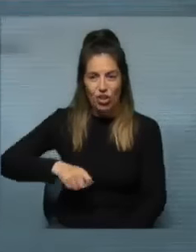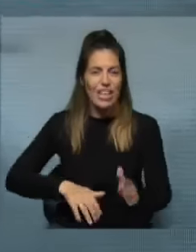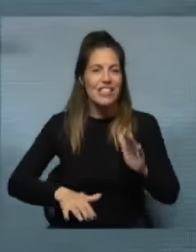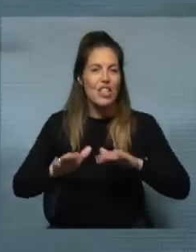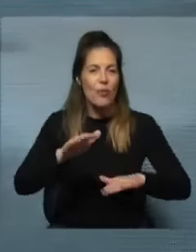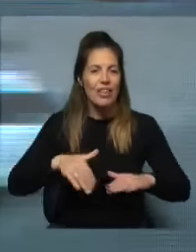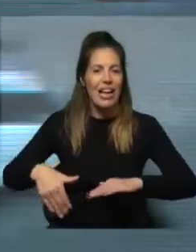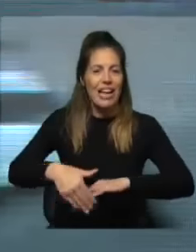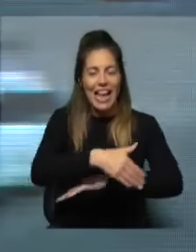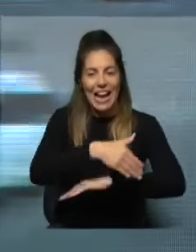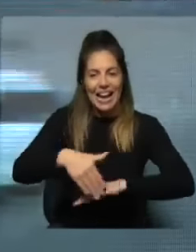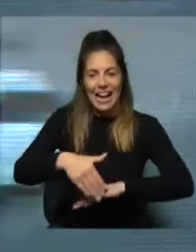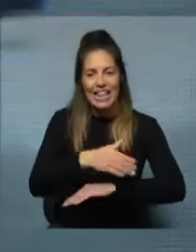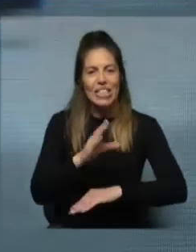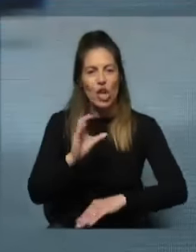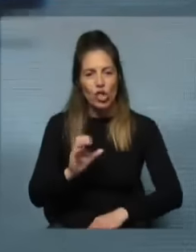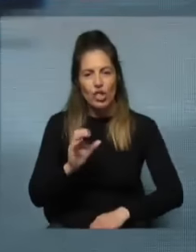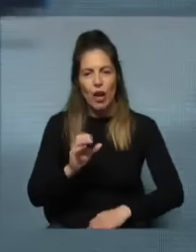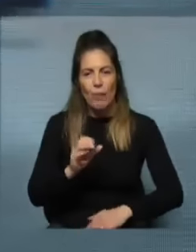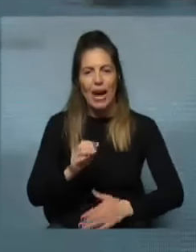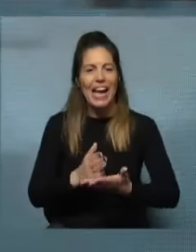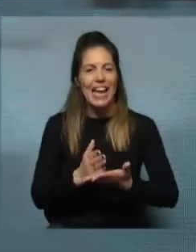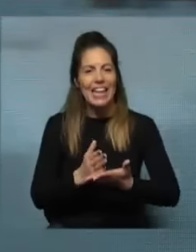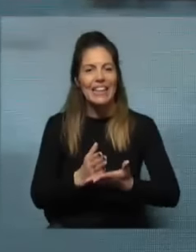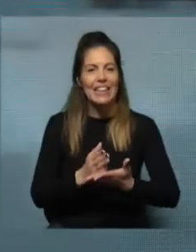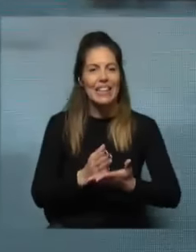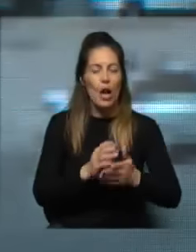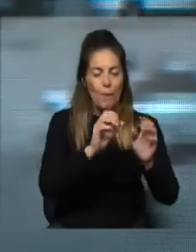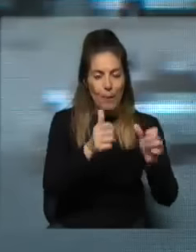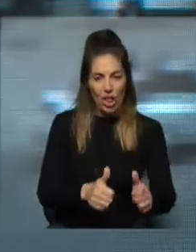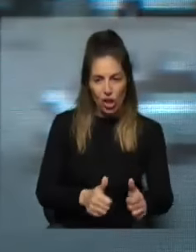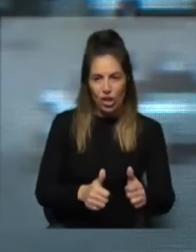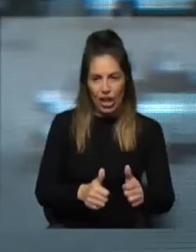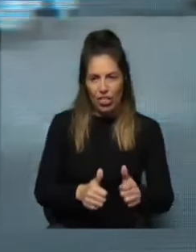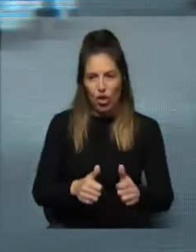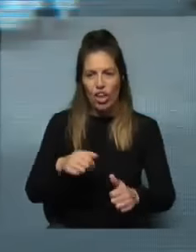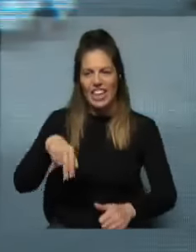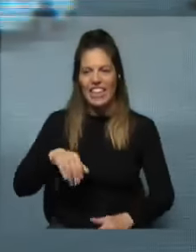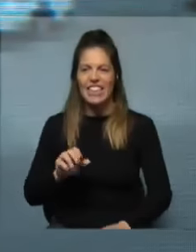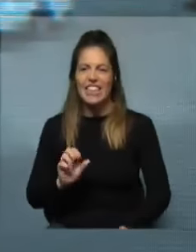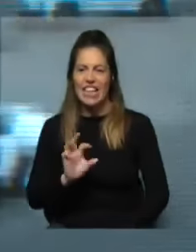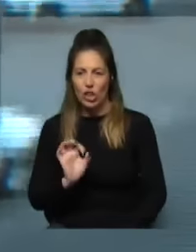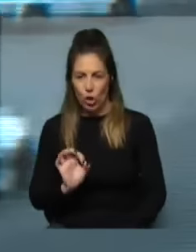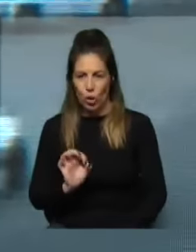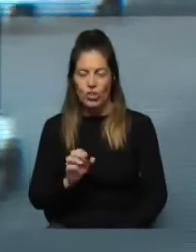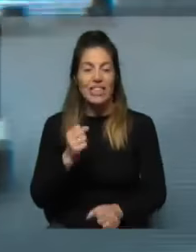la calle Cochabamba entre Camino Maldonado y Francisco Martínez Nieto, ya se